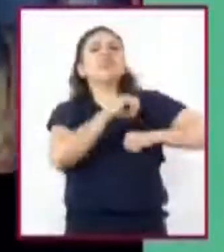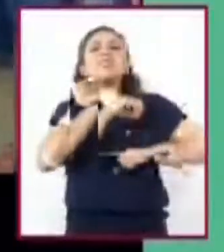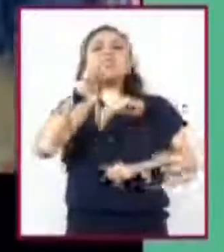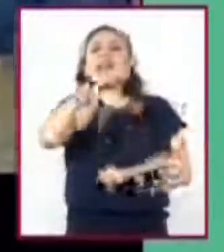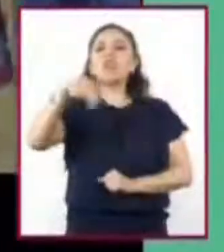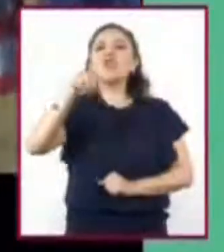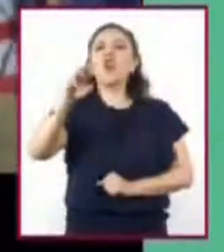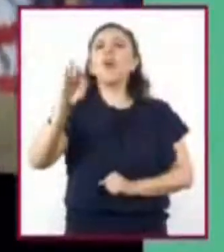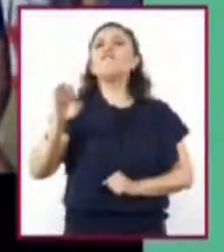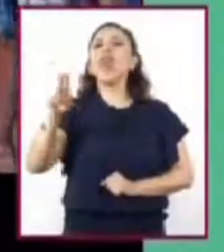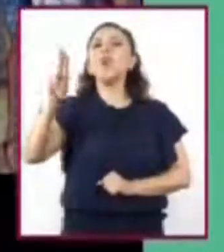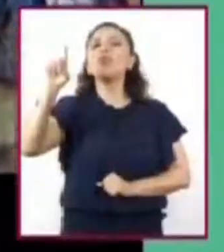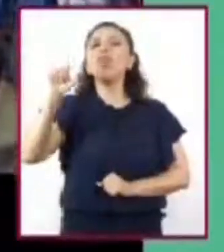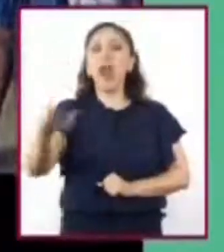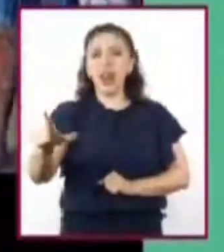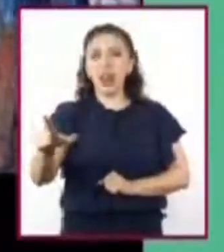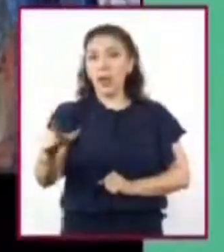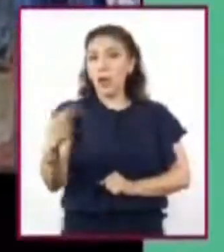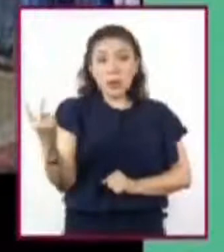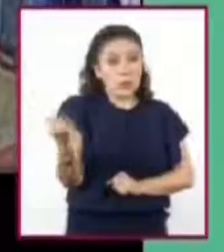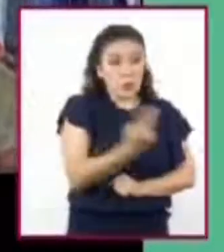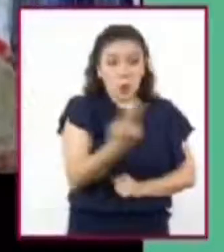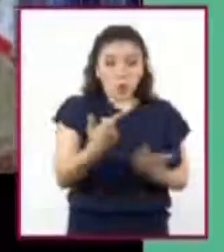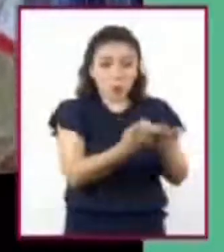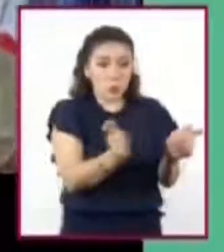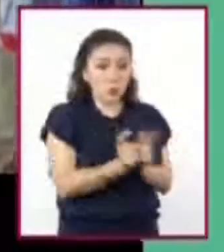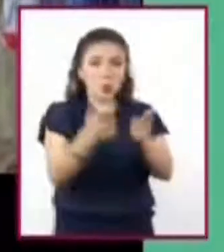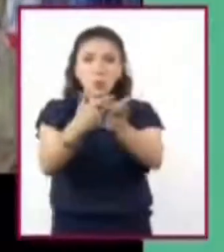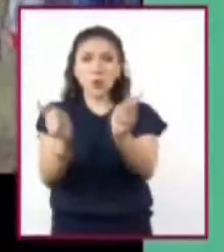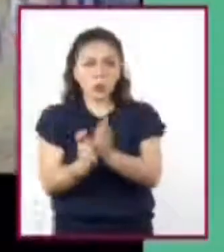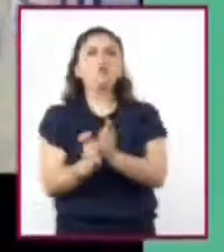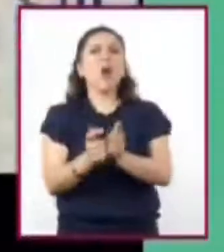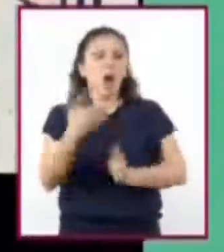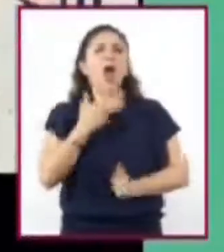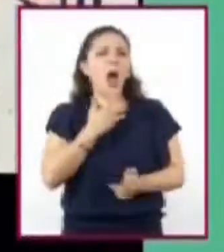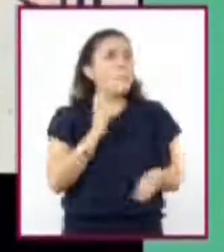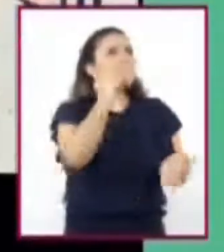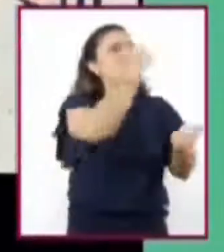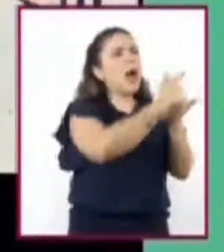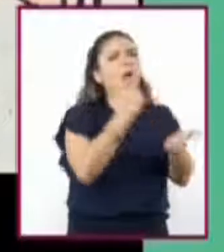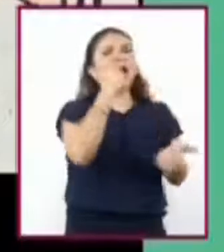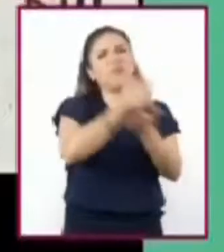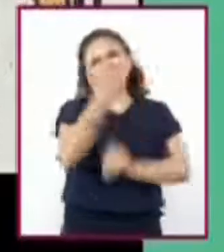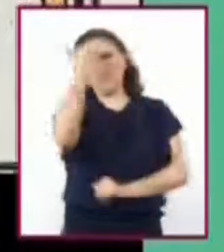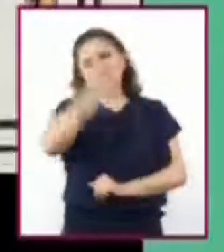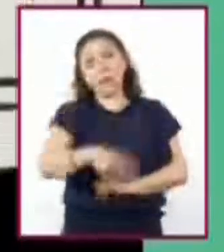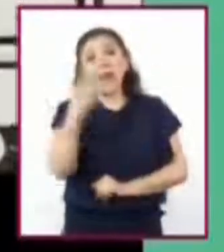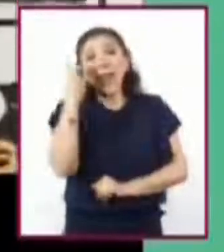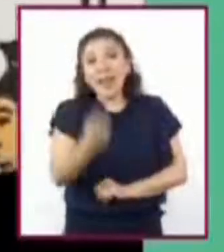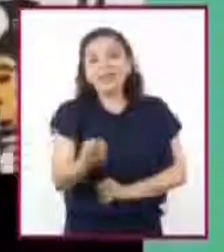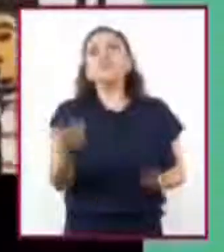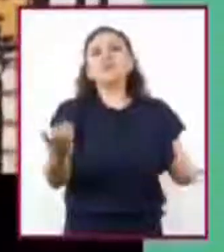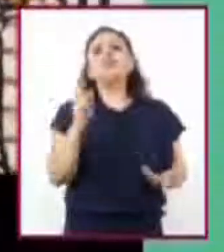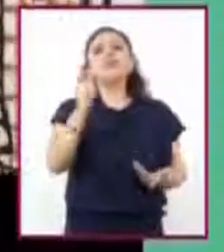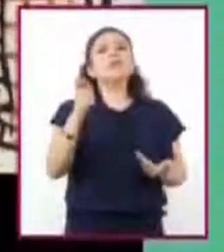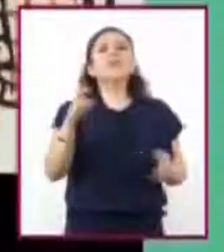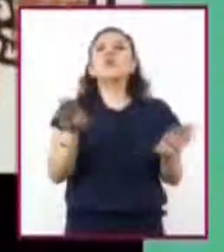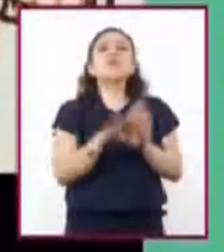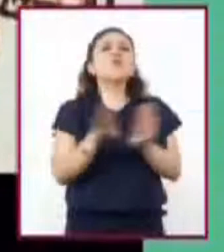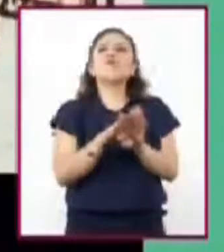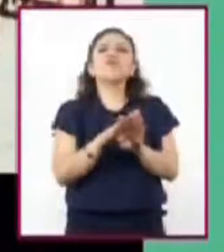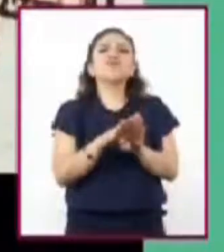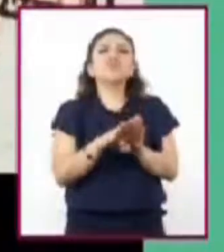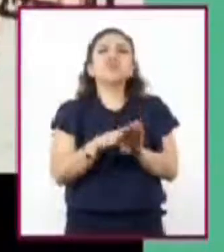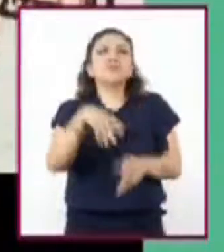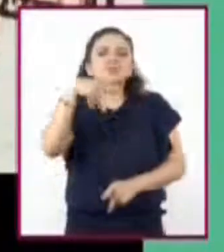señores feudales. Ambas sociedades eran sociedades tributarias y esto pues realmente fue un hecho